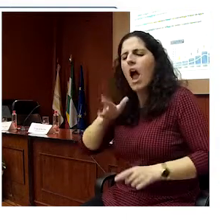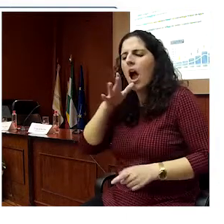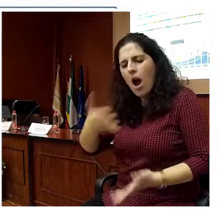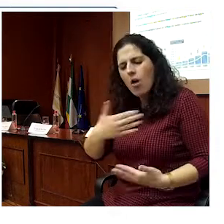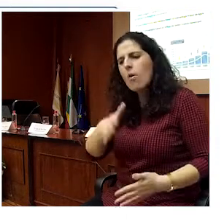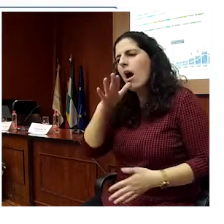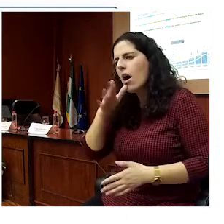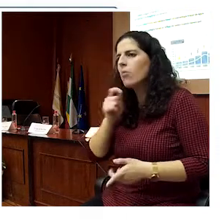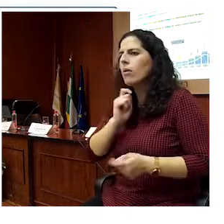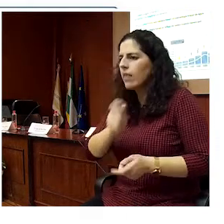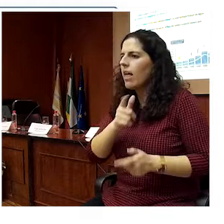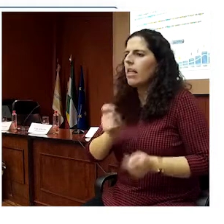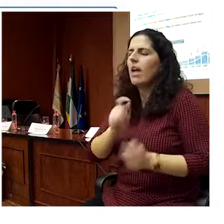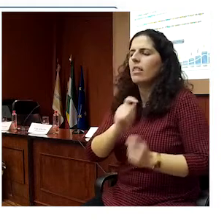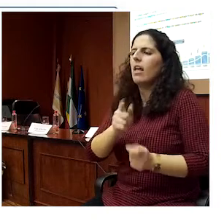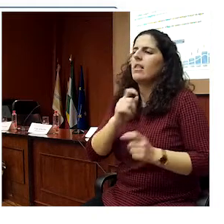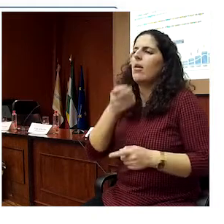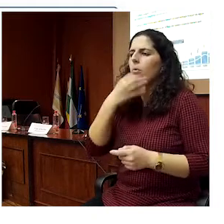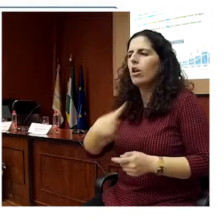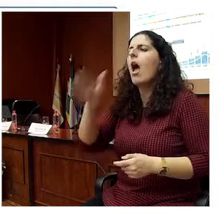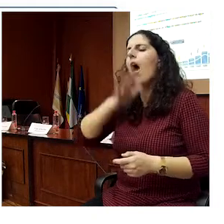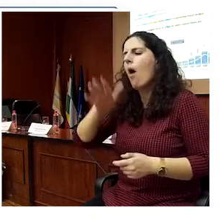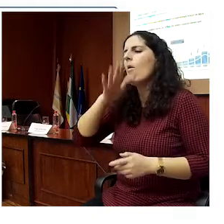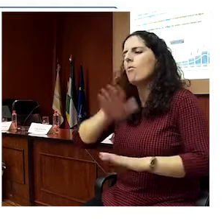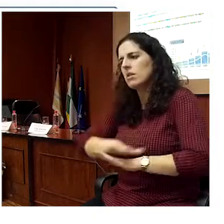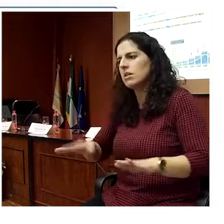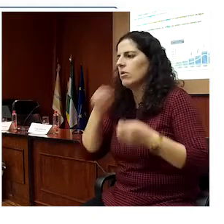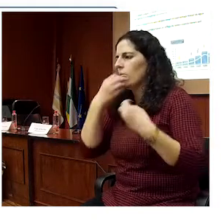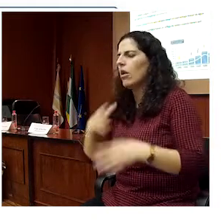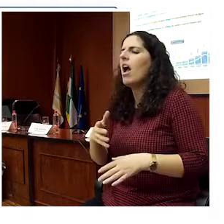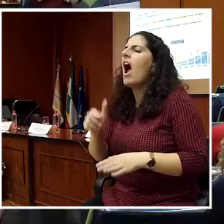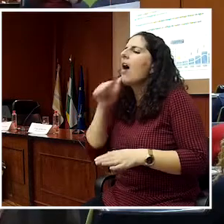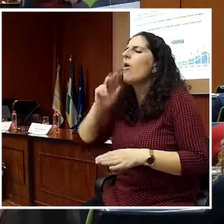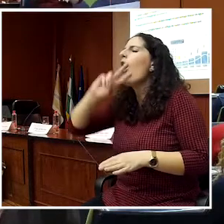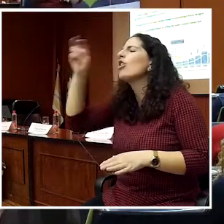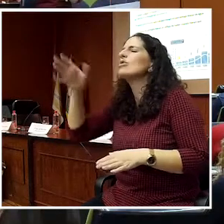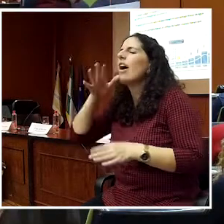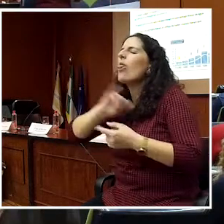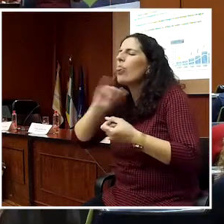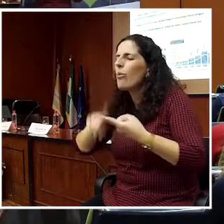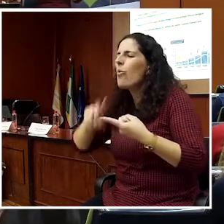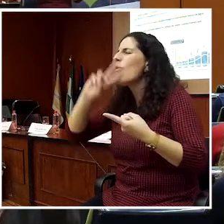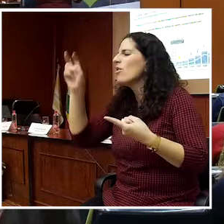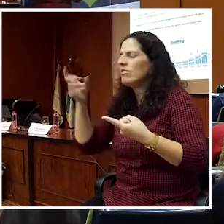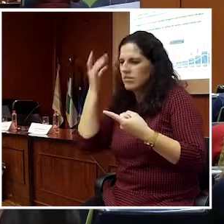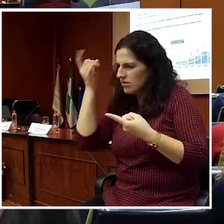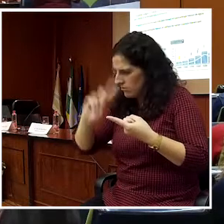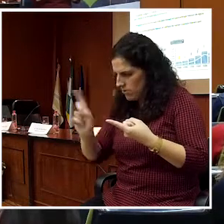alimentación tenemos que también incluir los hábitos de hidratación, que deben de ser con agua, no con otros líquidos